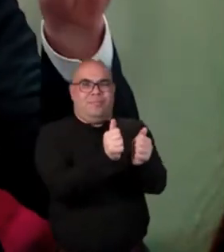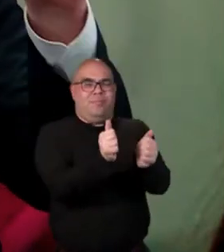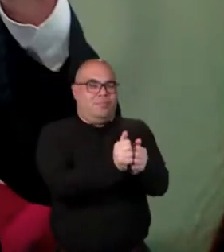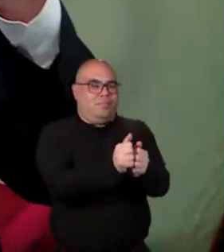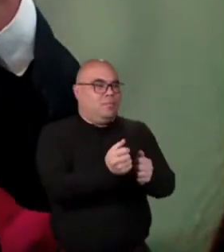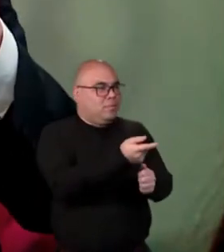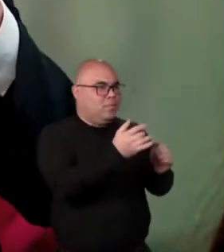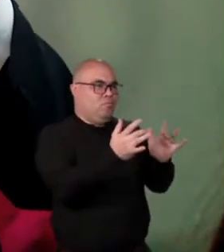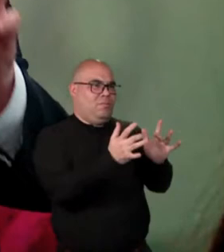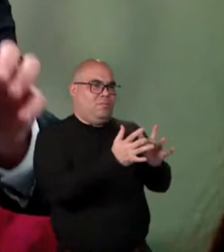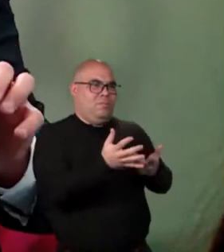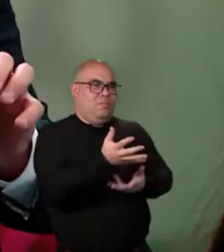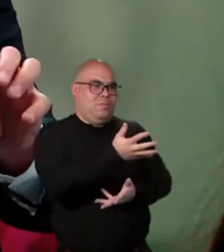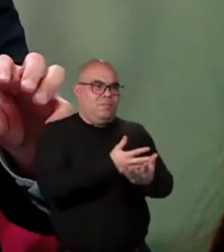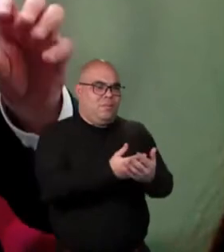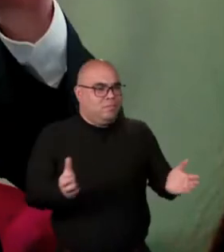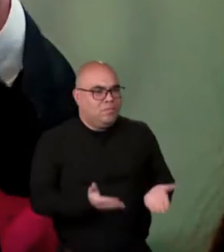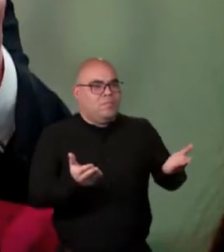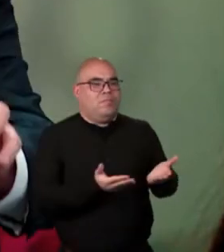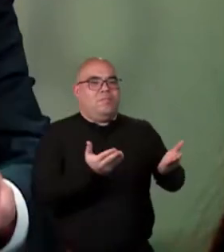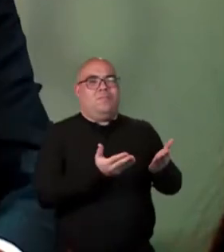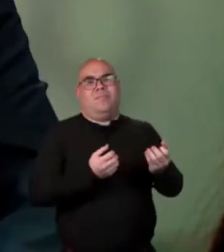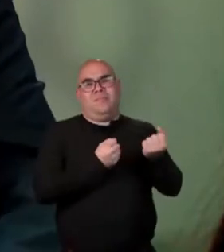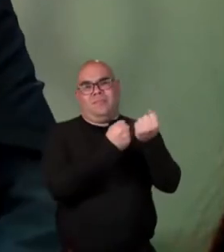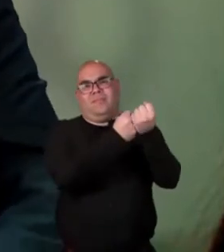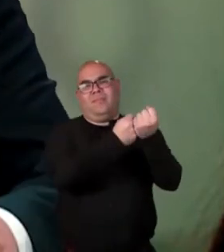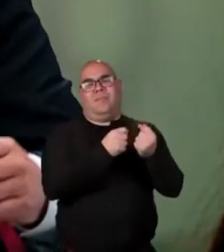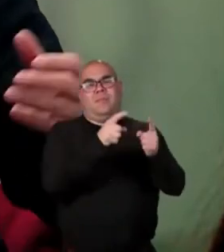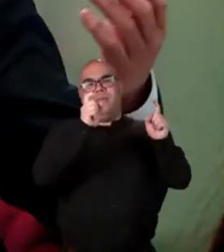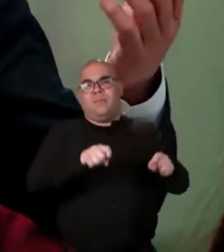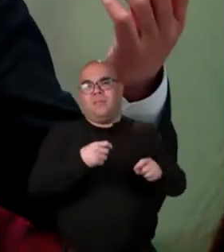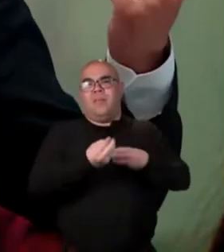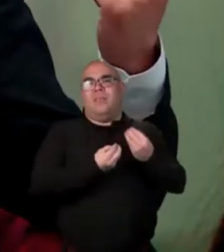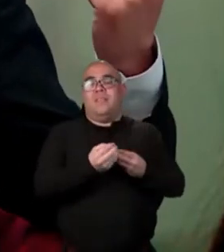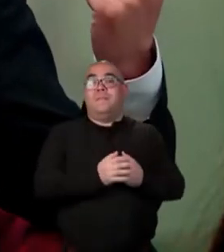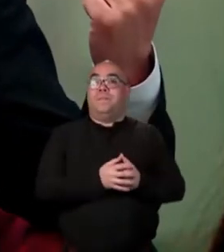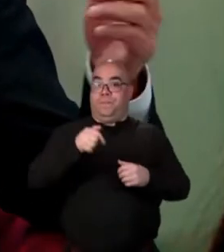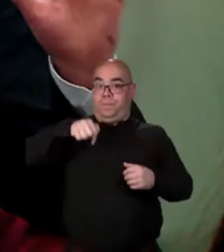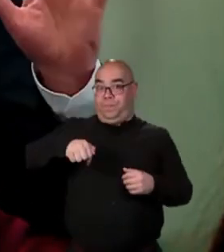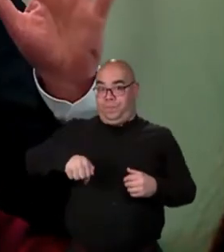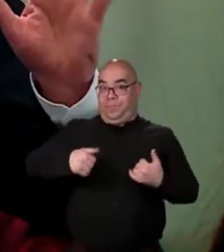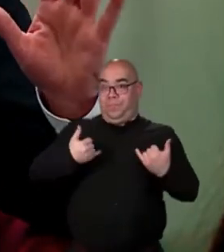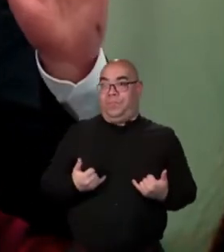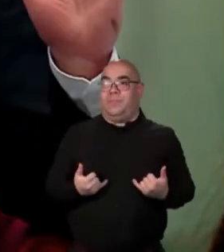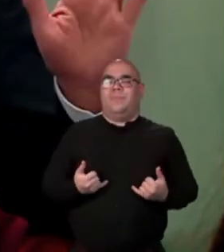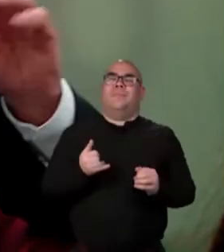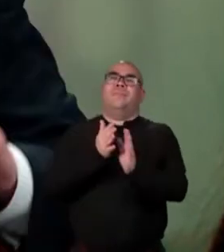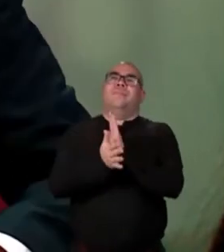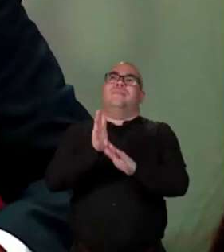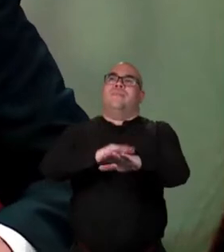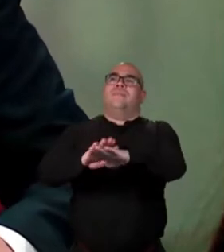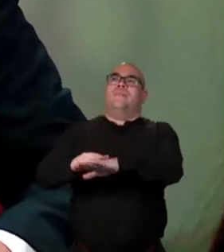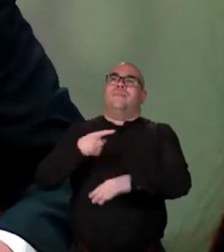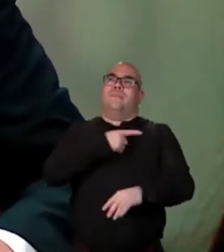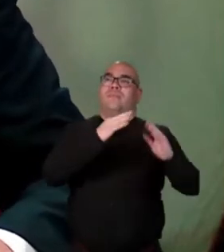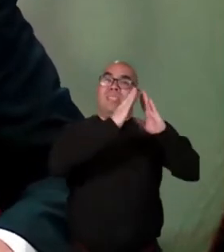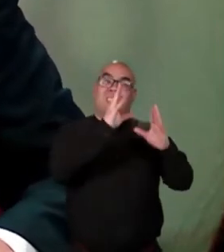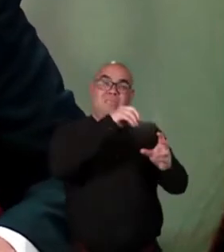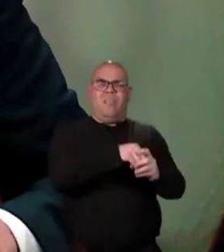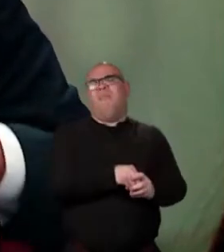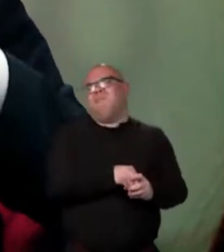y potenciando en multicapa lo que él tenía que hacer hoy hay muchachos que les quiero decir que no quieren salir de su casa